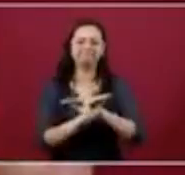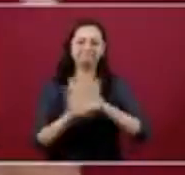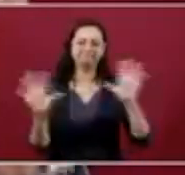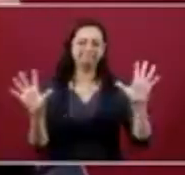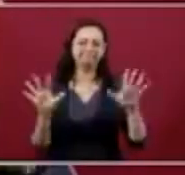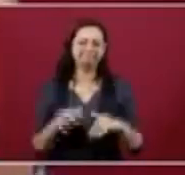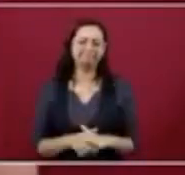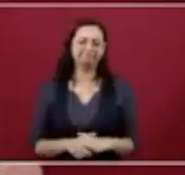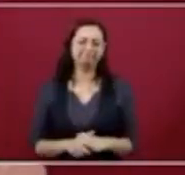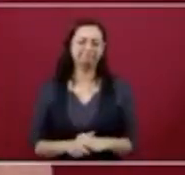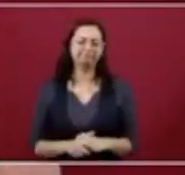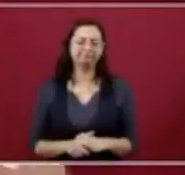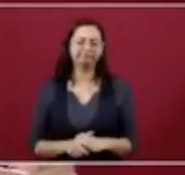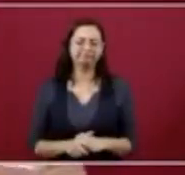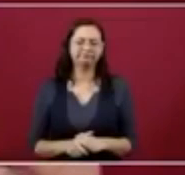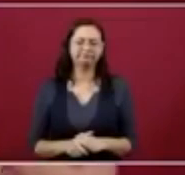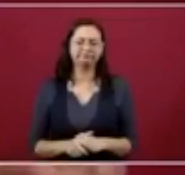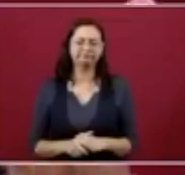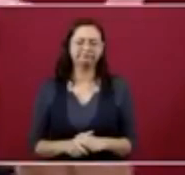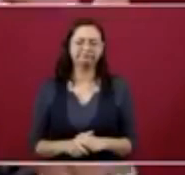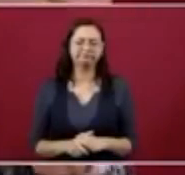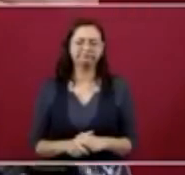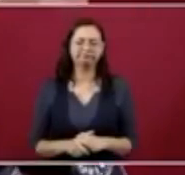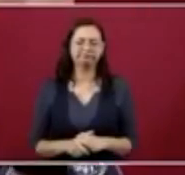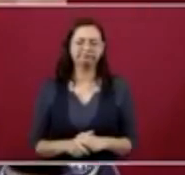se entregue,